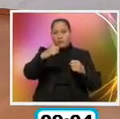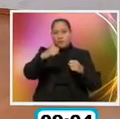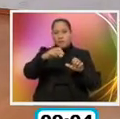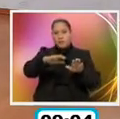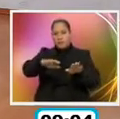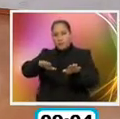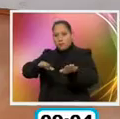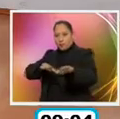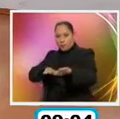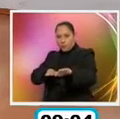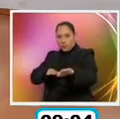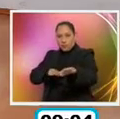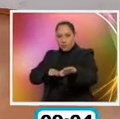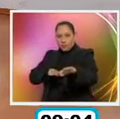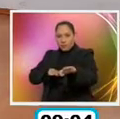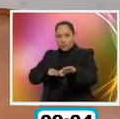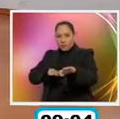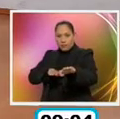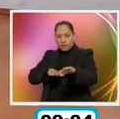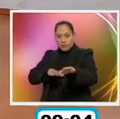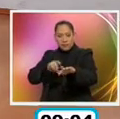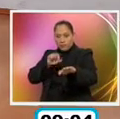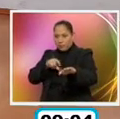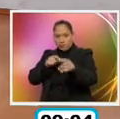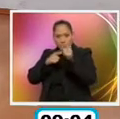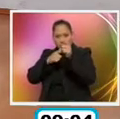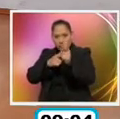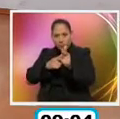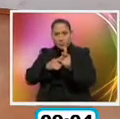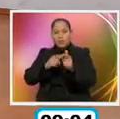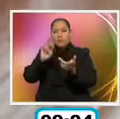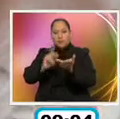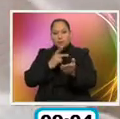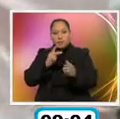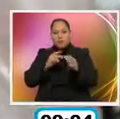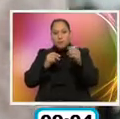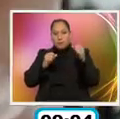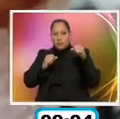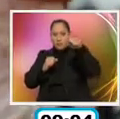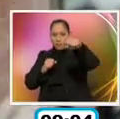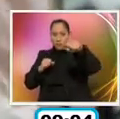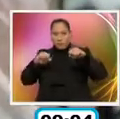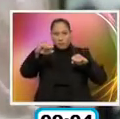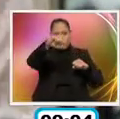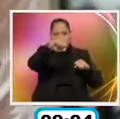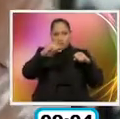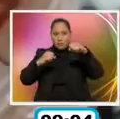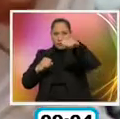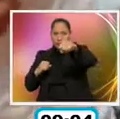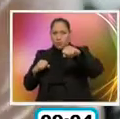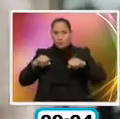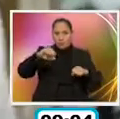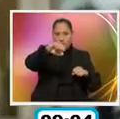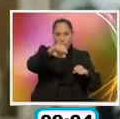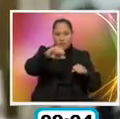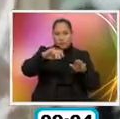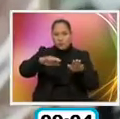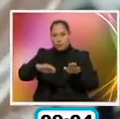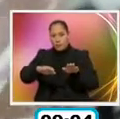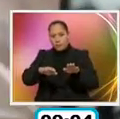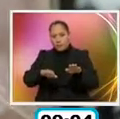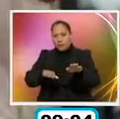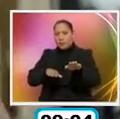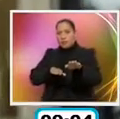y arrastramos y no perdemos la posición paralela. Otra vez empezamos, 1, 2, 3, 4,